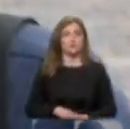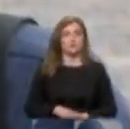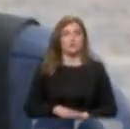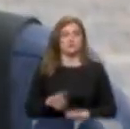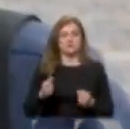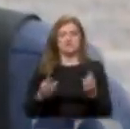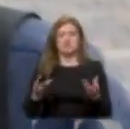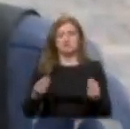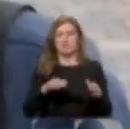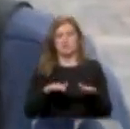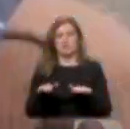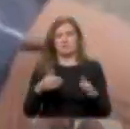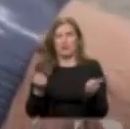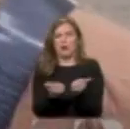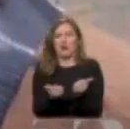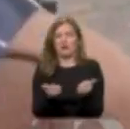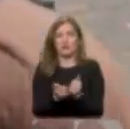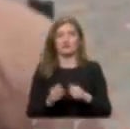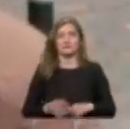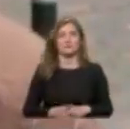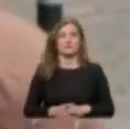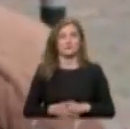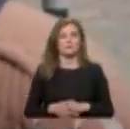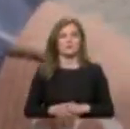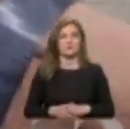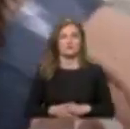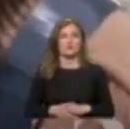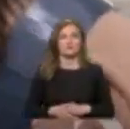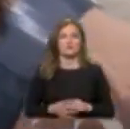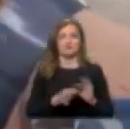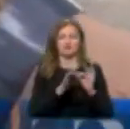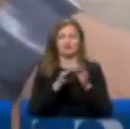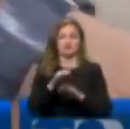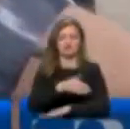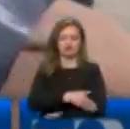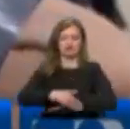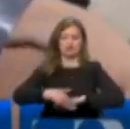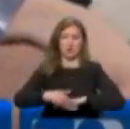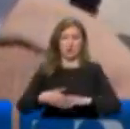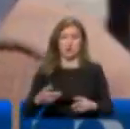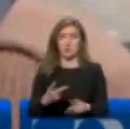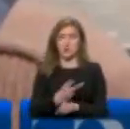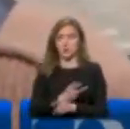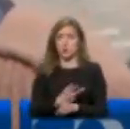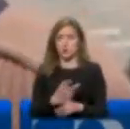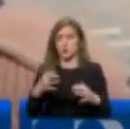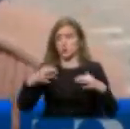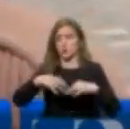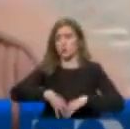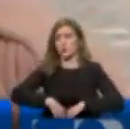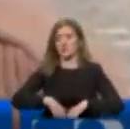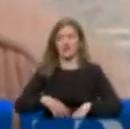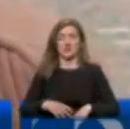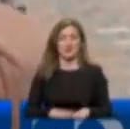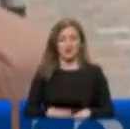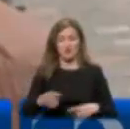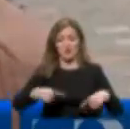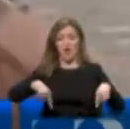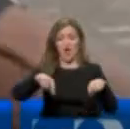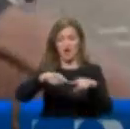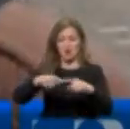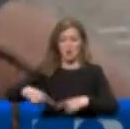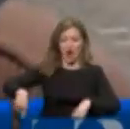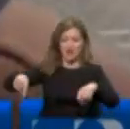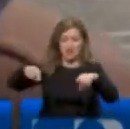carro y hay mucha congestión. Está muy bien que arreglen las calles porque es un desastre, es puro